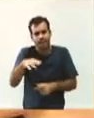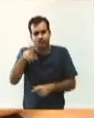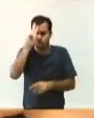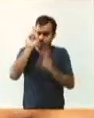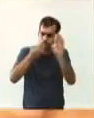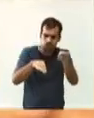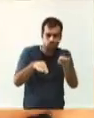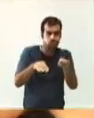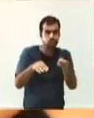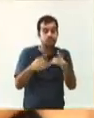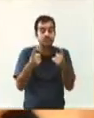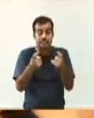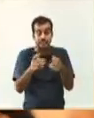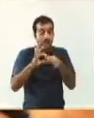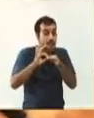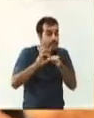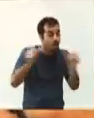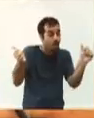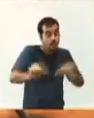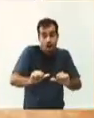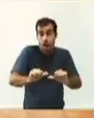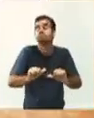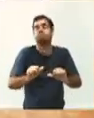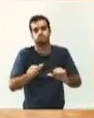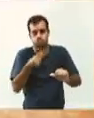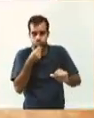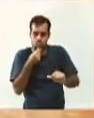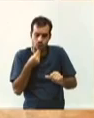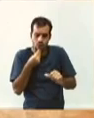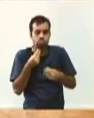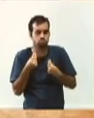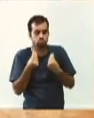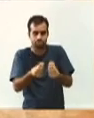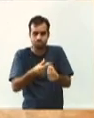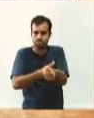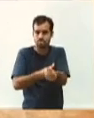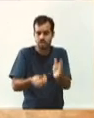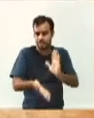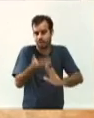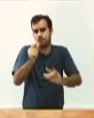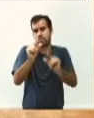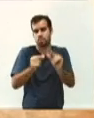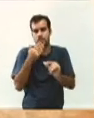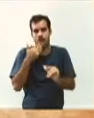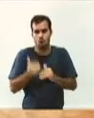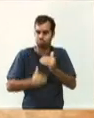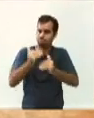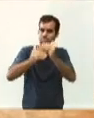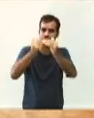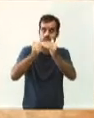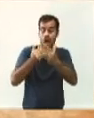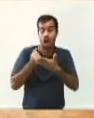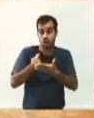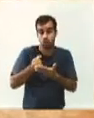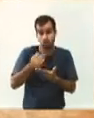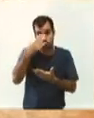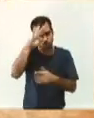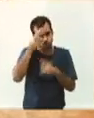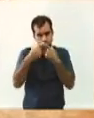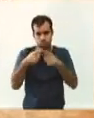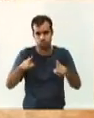personas que se necesitan de transfusión de sangre. Se puede salvar muchas vidas mediante esa donación y podemos ayudar un poco más al país